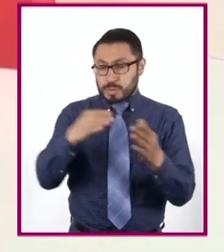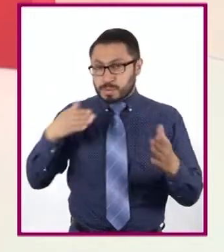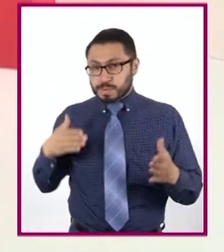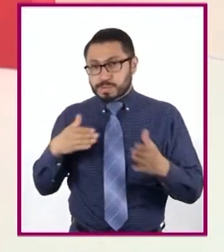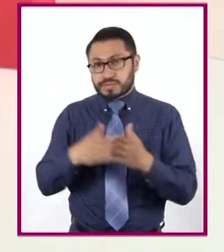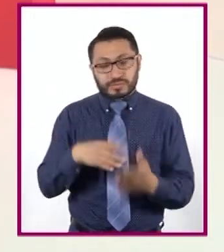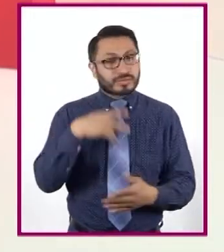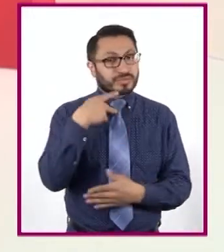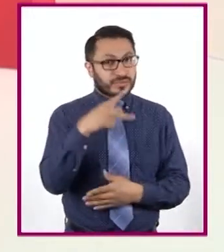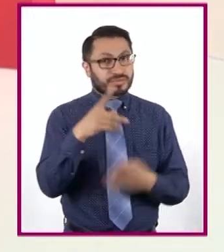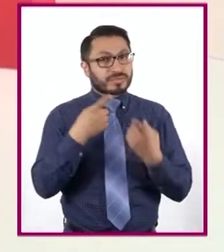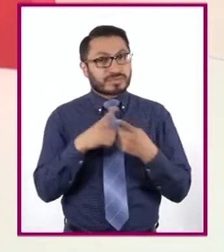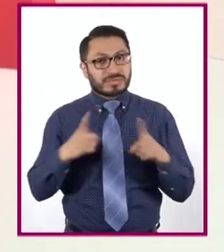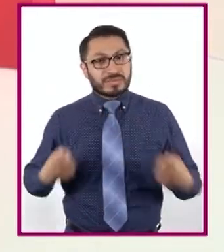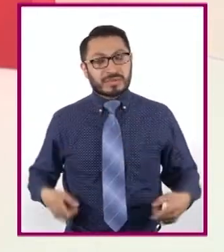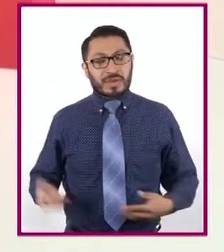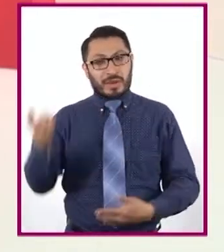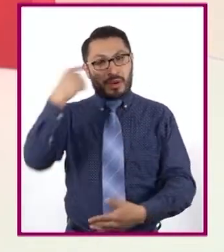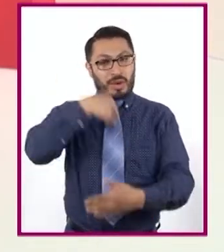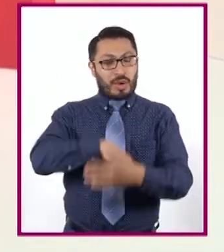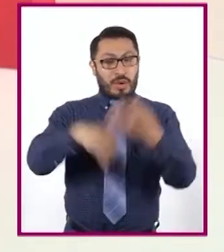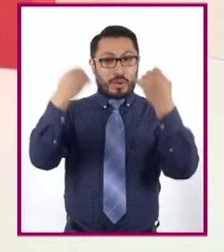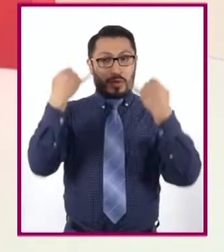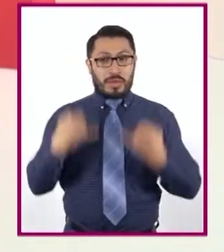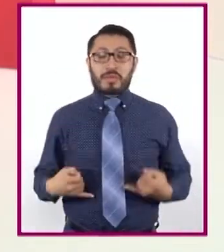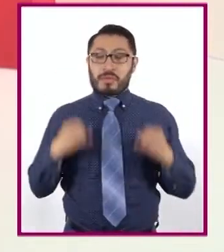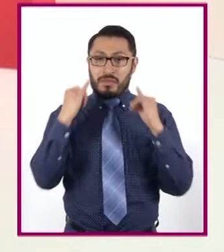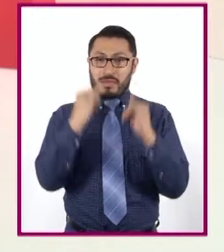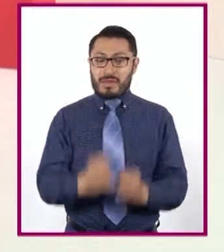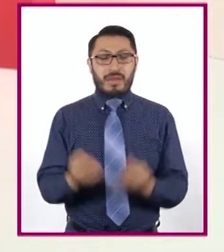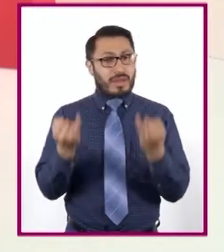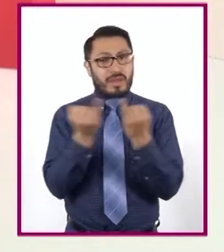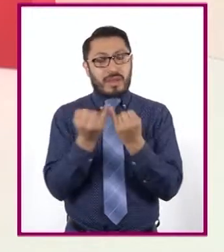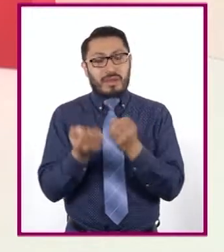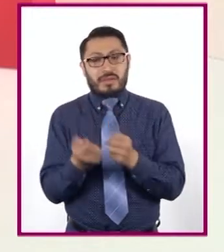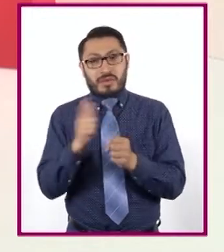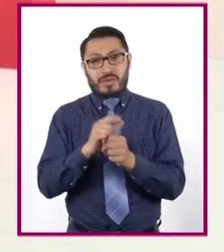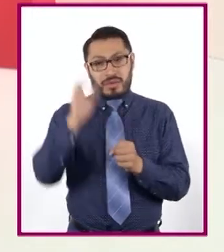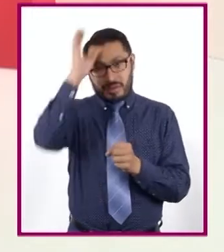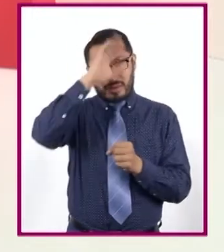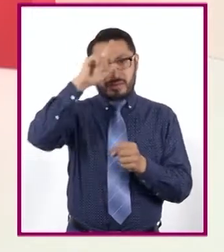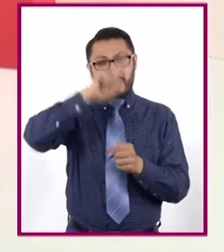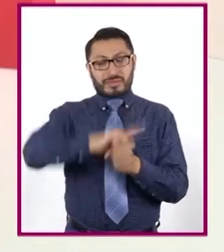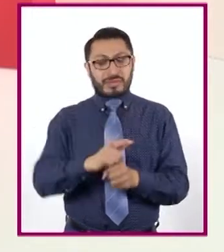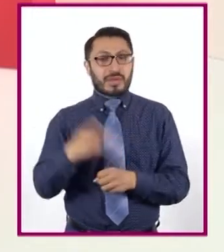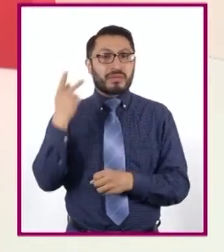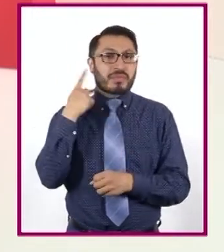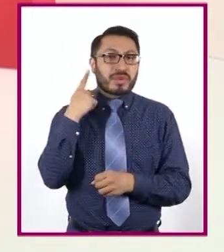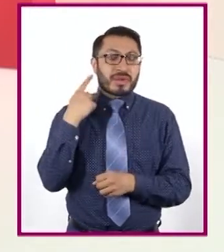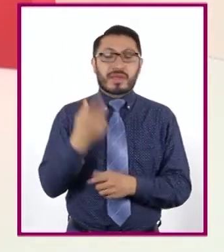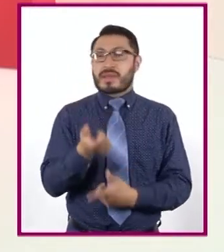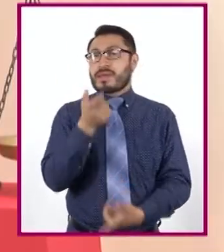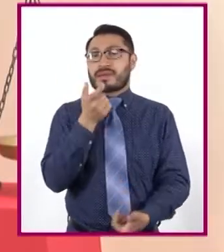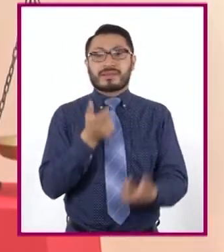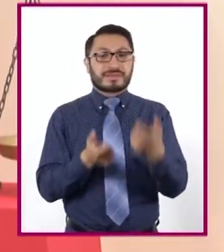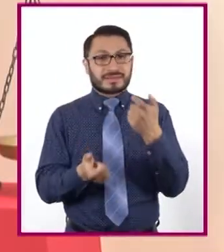su desarrollo desde lo personal y también desde lo social, cultural, político y